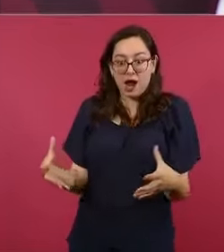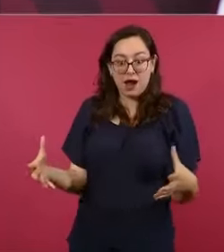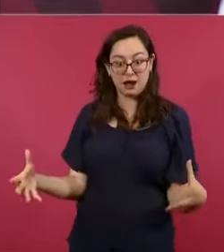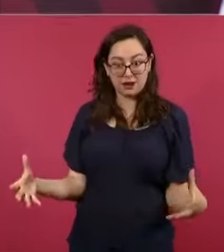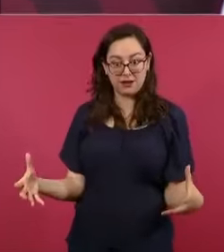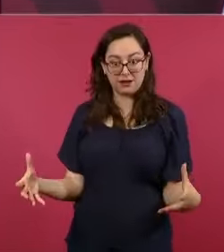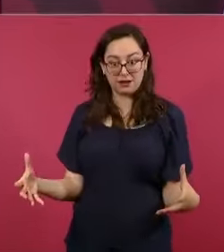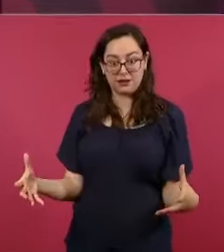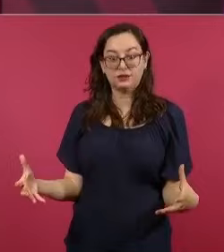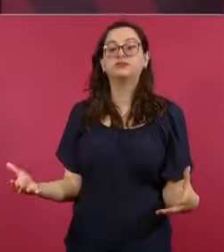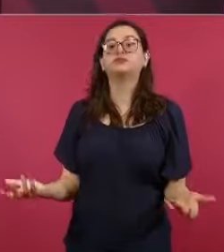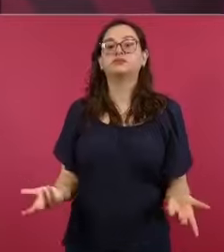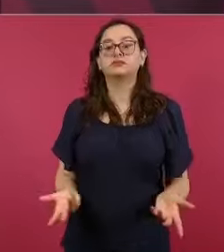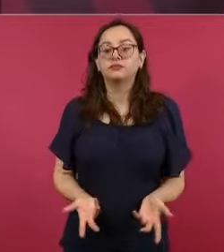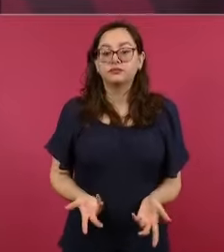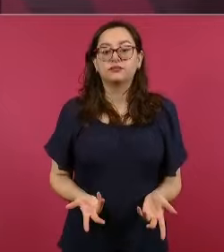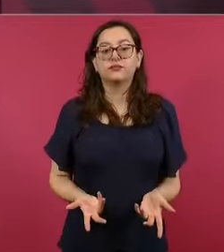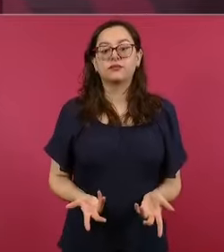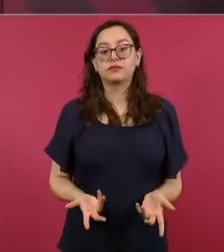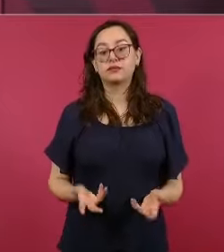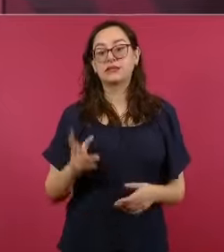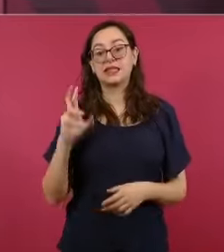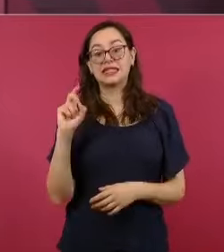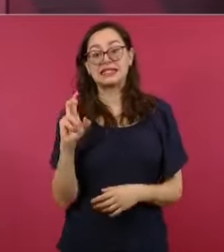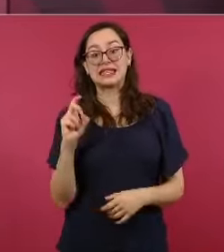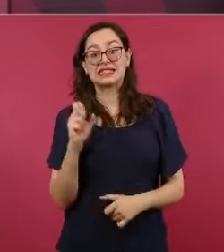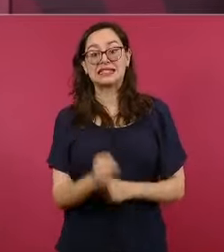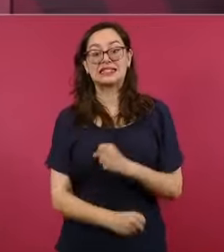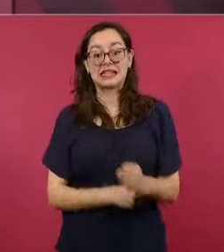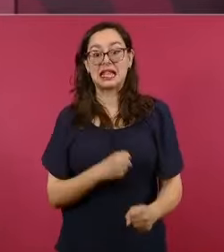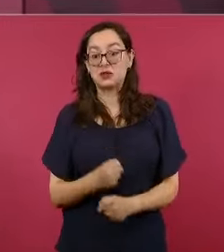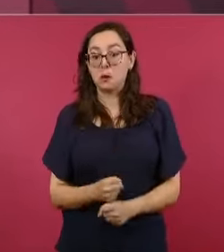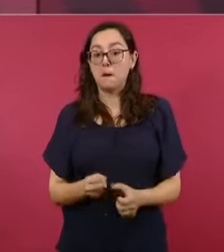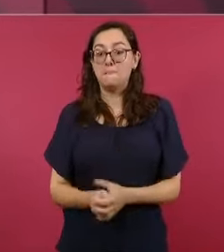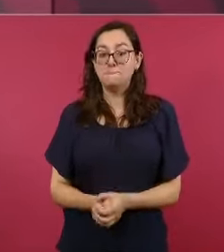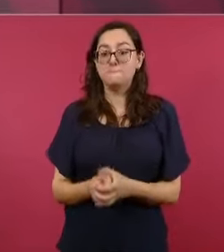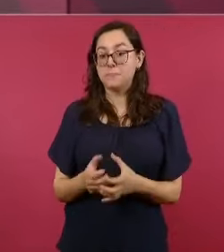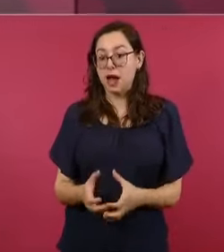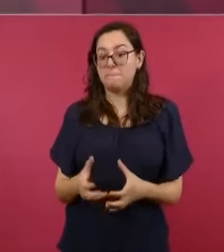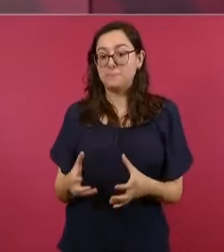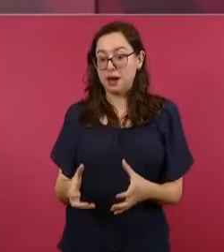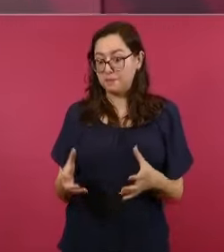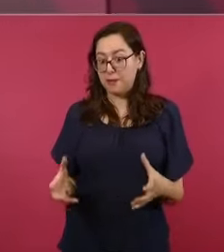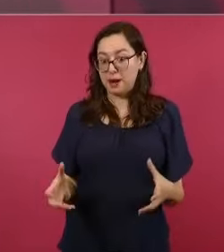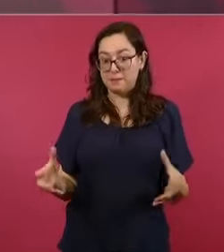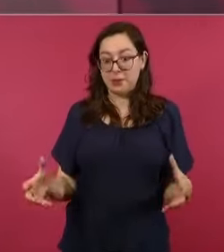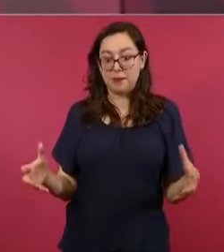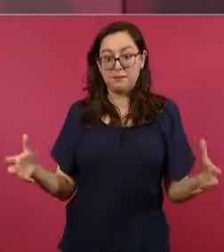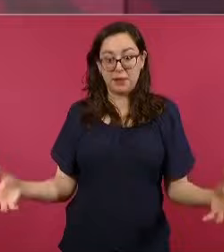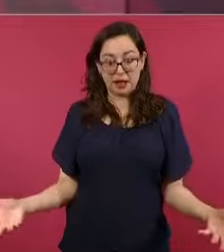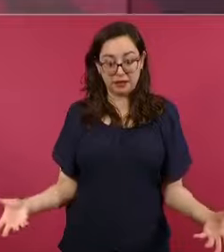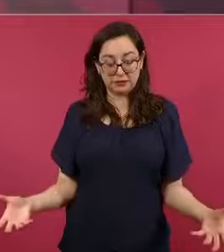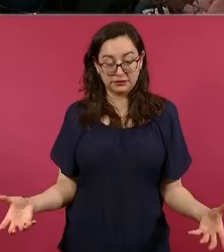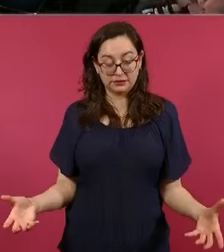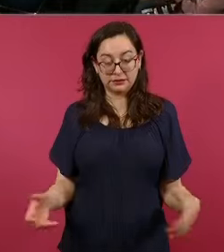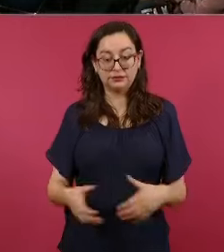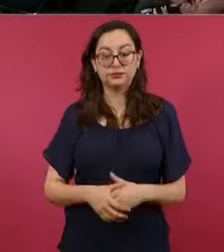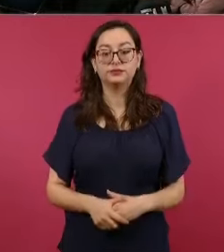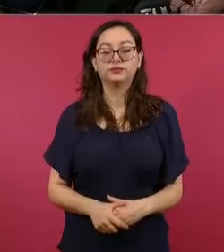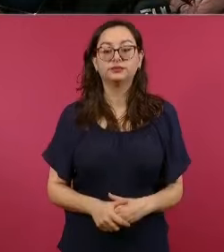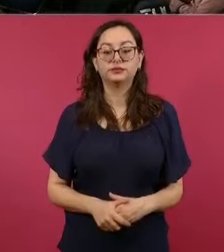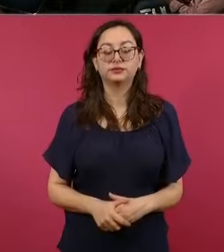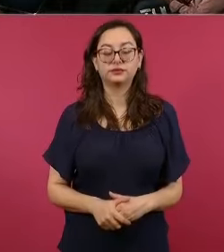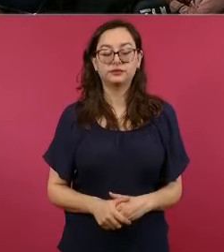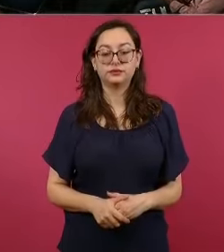Bueno Lleva más de 30 años creciendo eh la